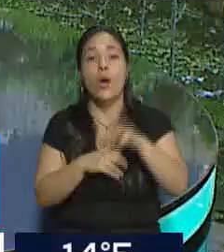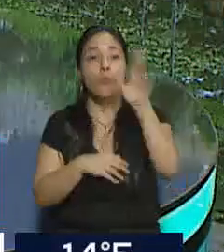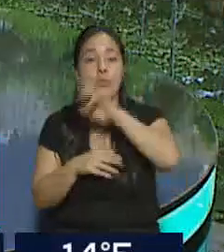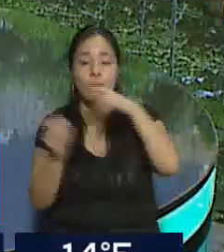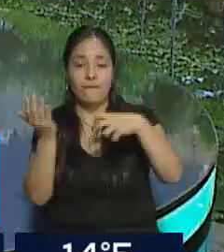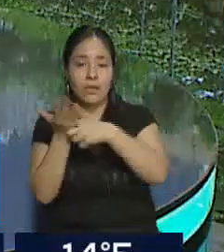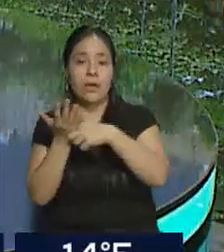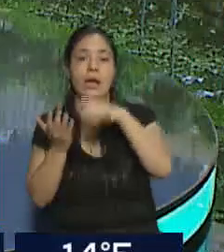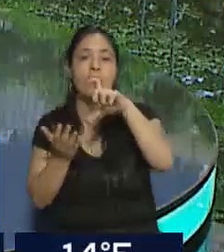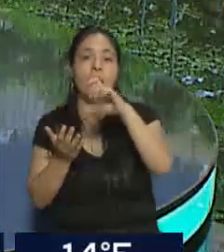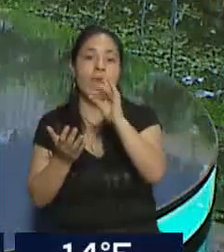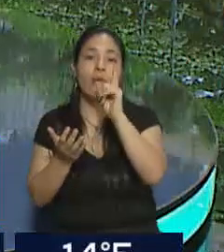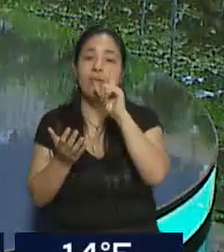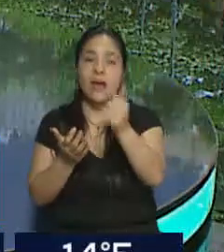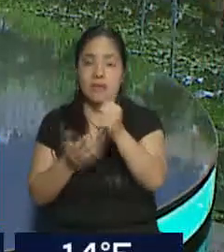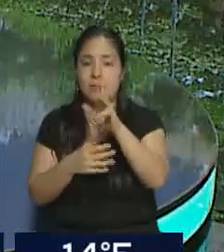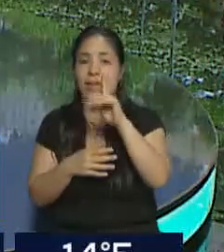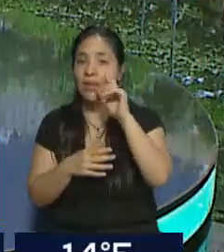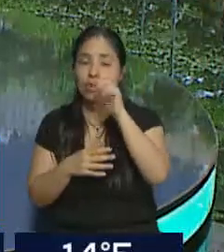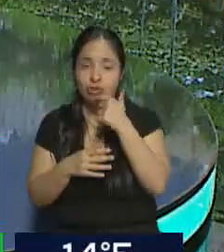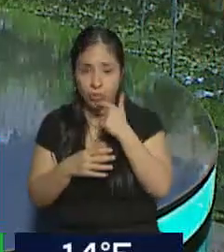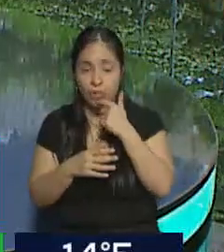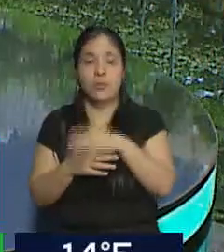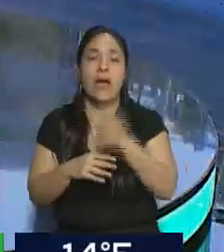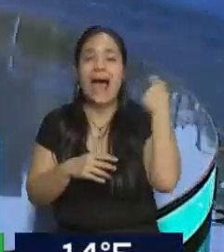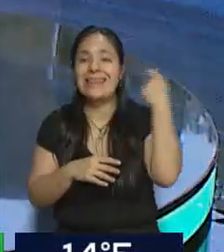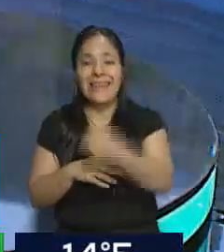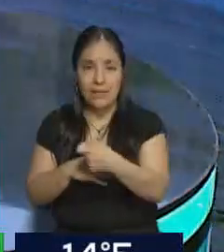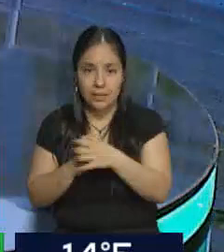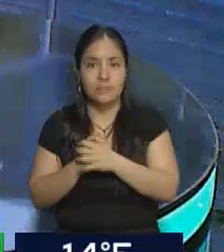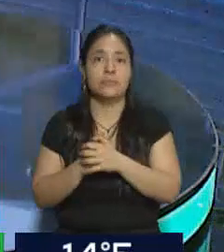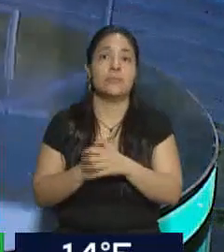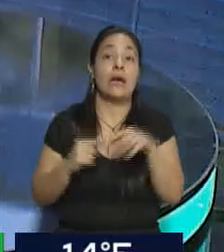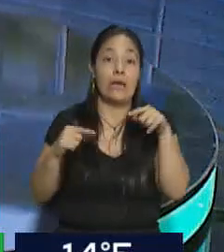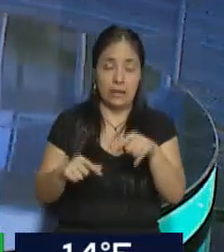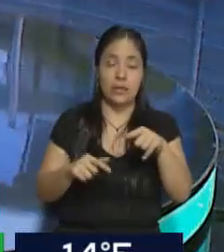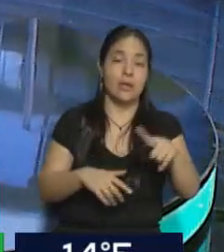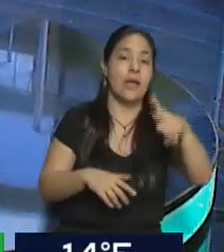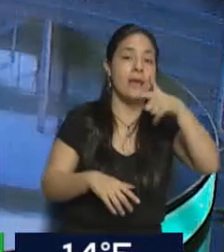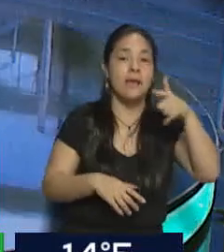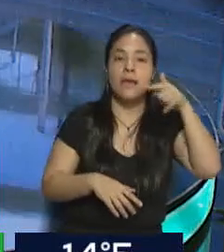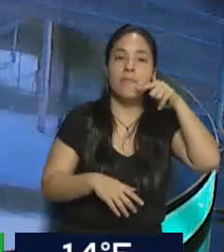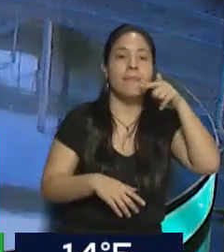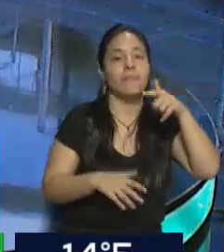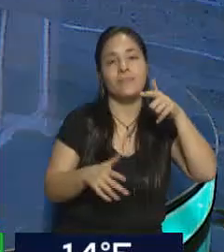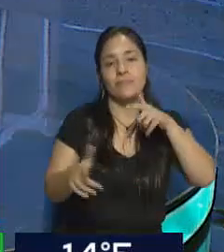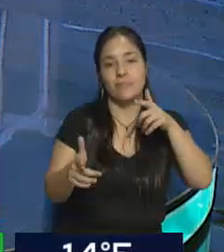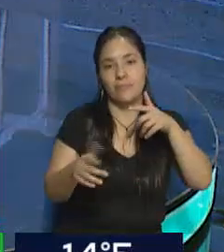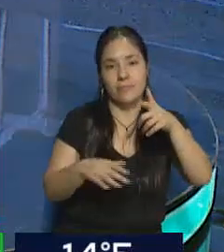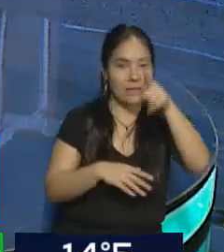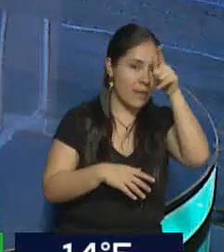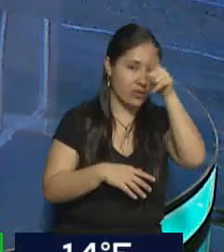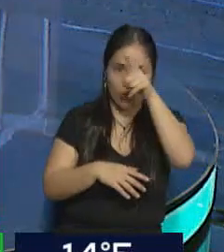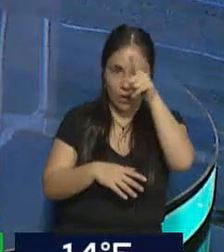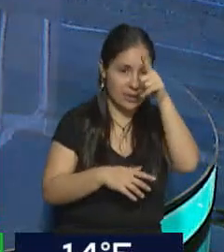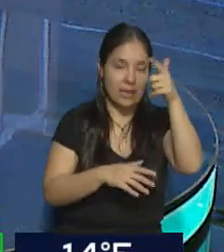Claudia Ríos Porque en ese momento personal de la inspección general de seguridad junto a los efectivos policiales que prestan